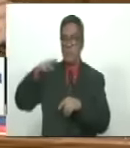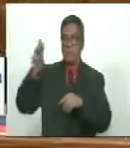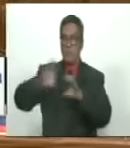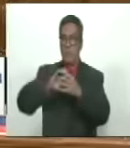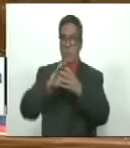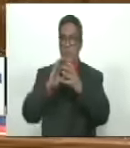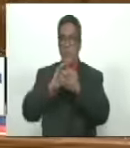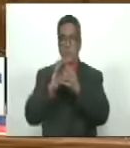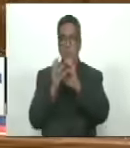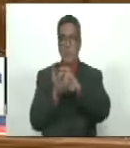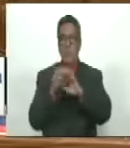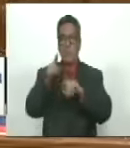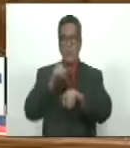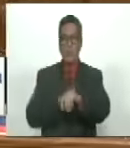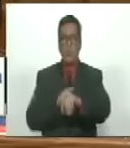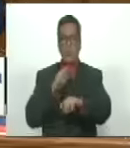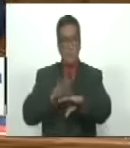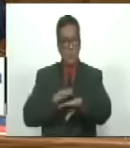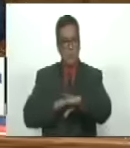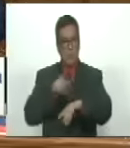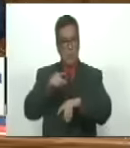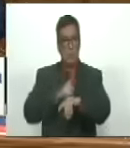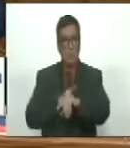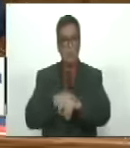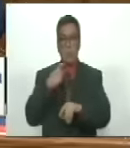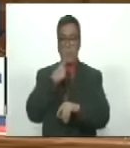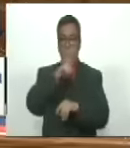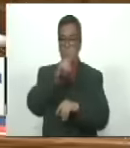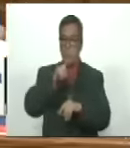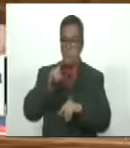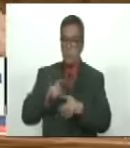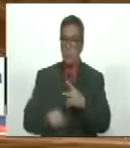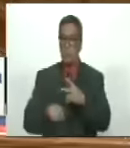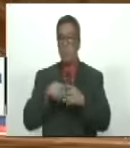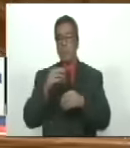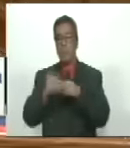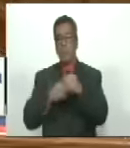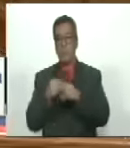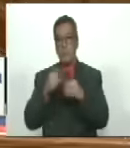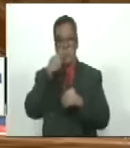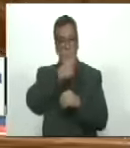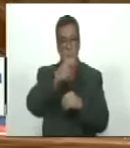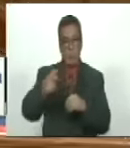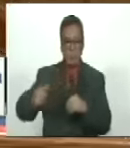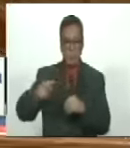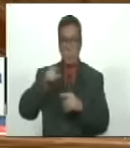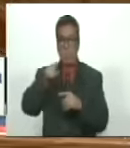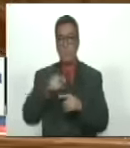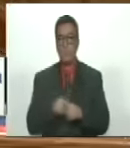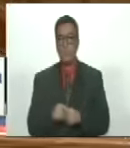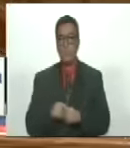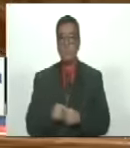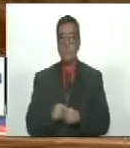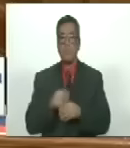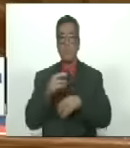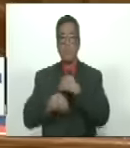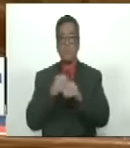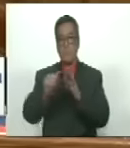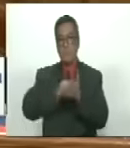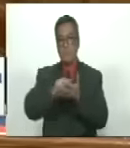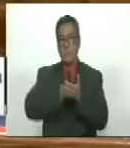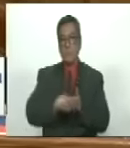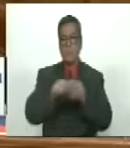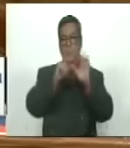está pasando en este momento, y el referéndum consultivo en el cual el pueblo, a través de un mecanismo establecido en el